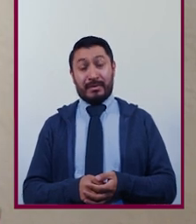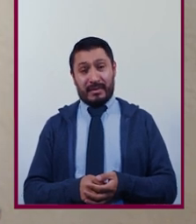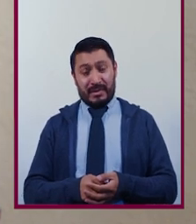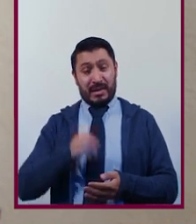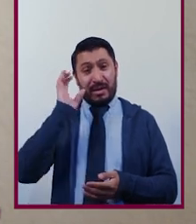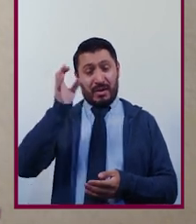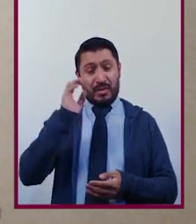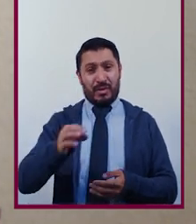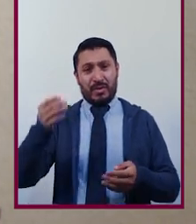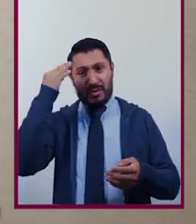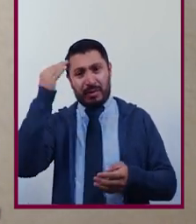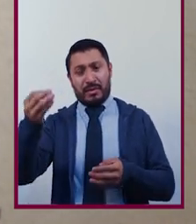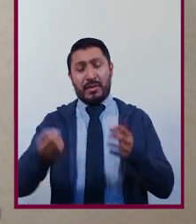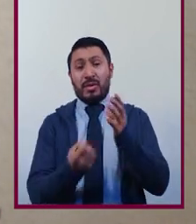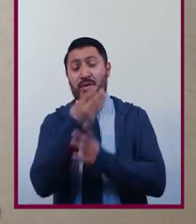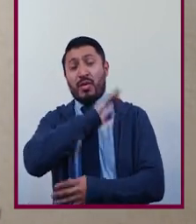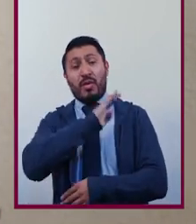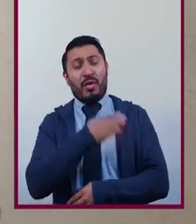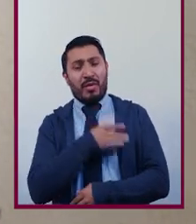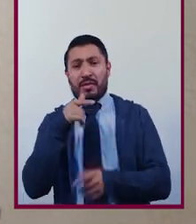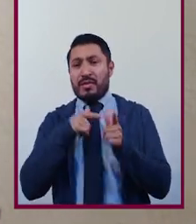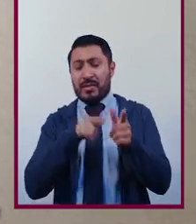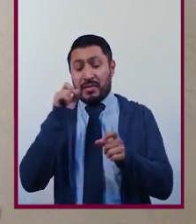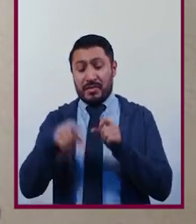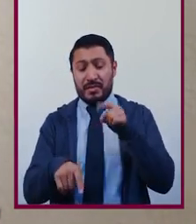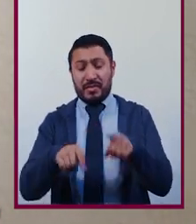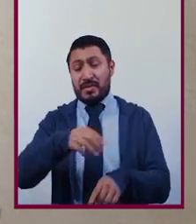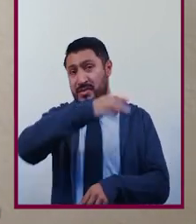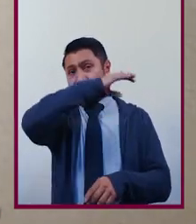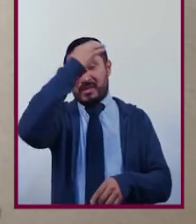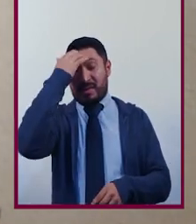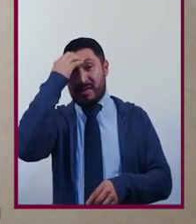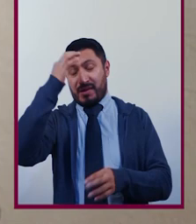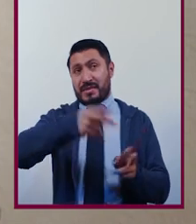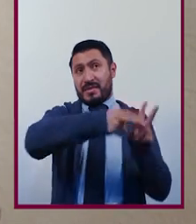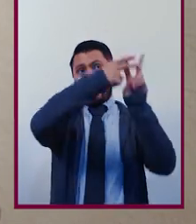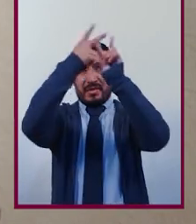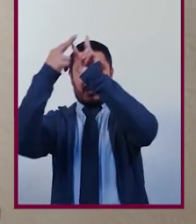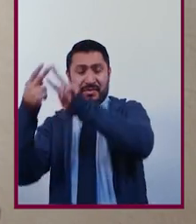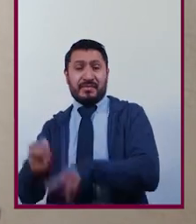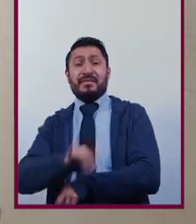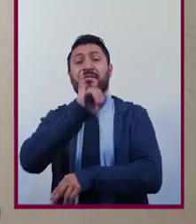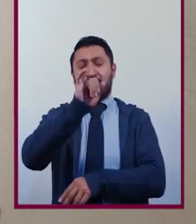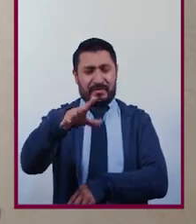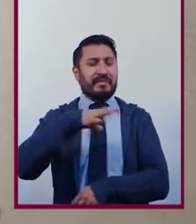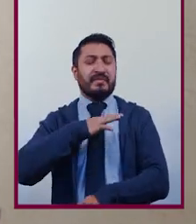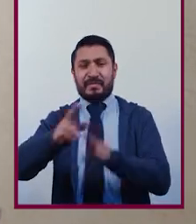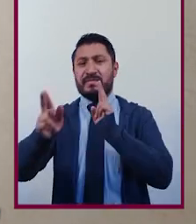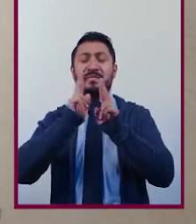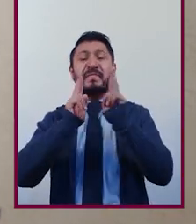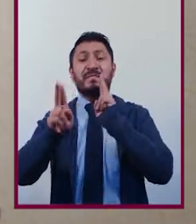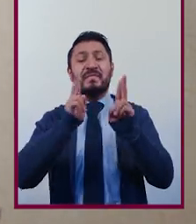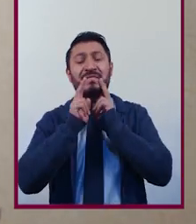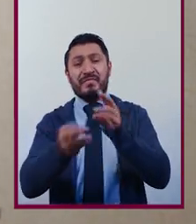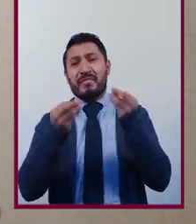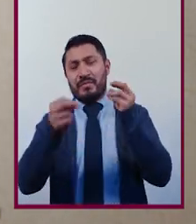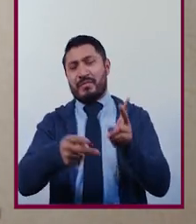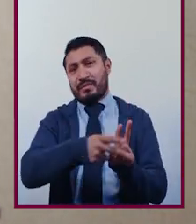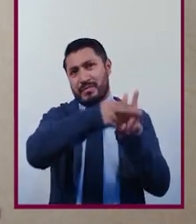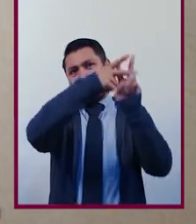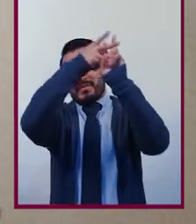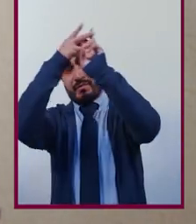Durante el periodo novohispano, siguieron cultivándose los saberes astronómicos. ¡Claro que sí! Tenemos noticias del paso de numerosos